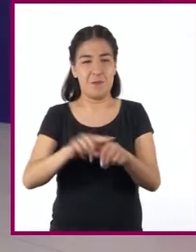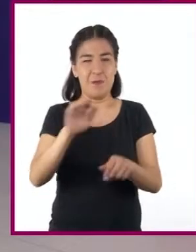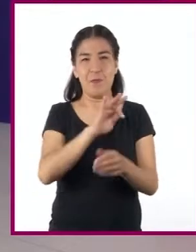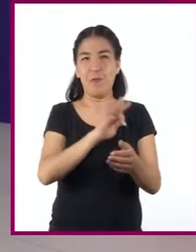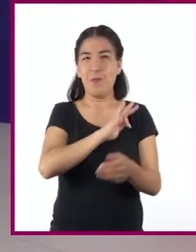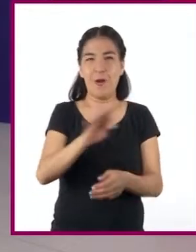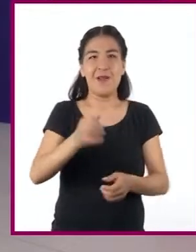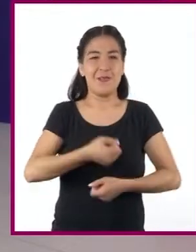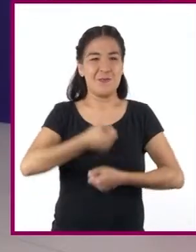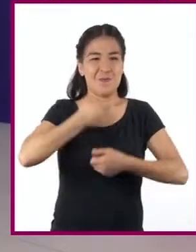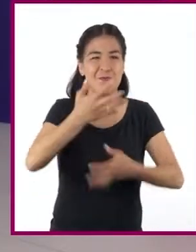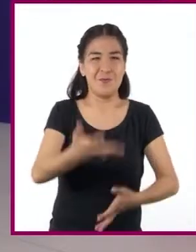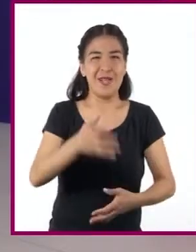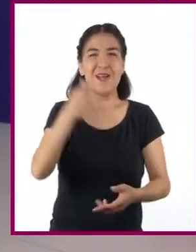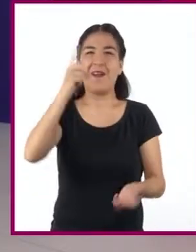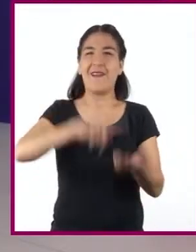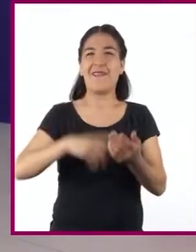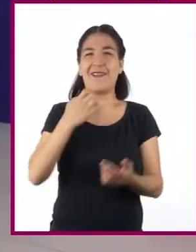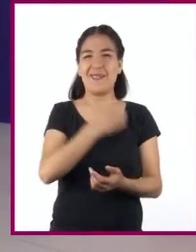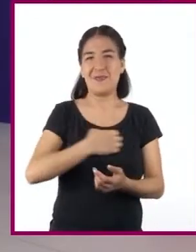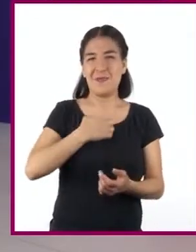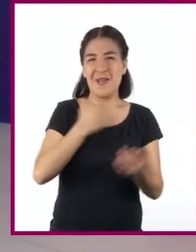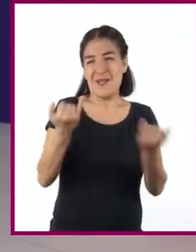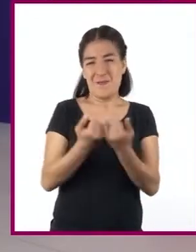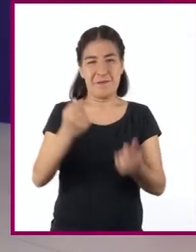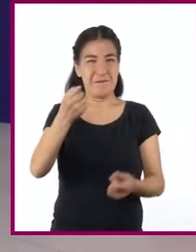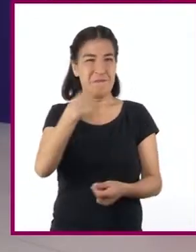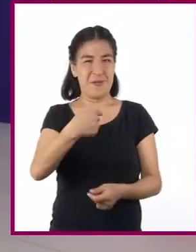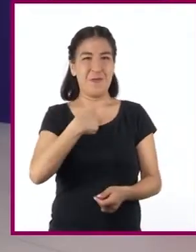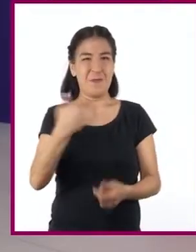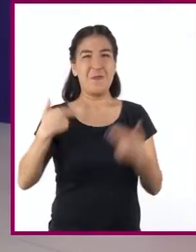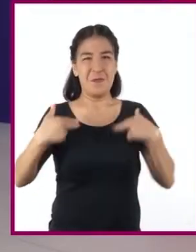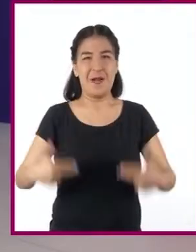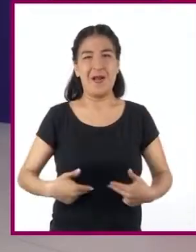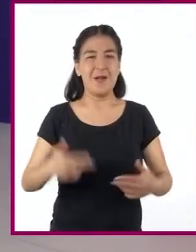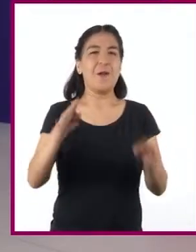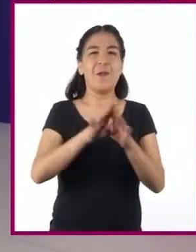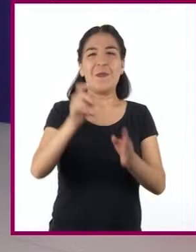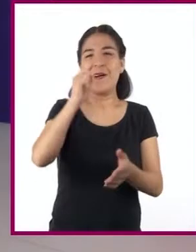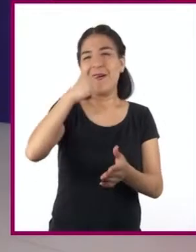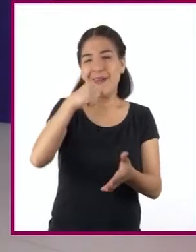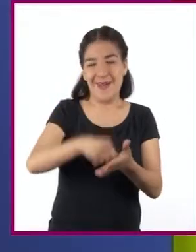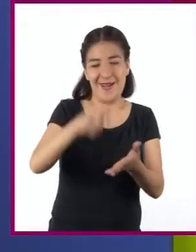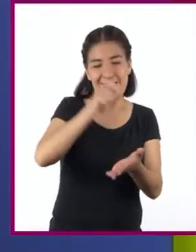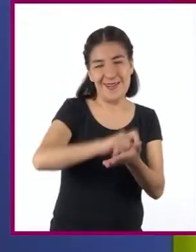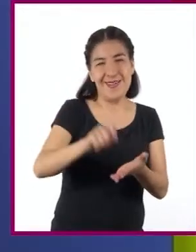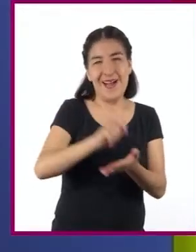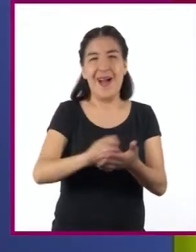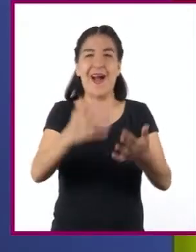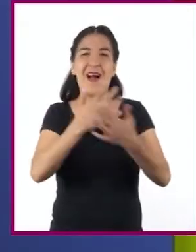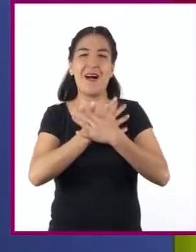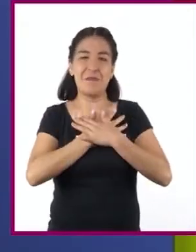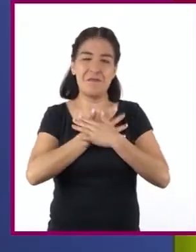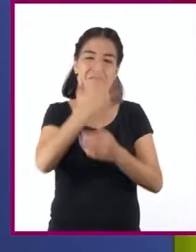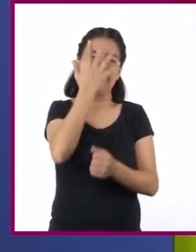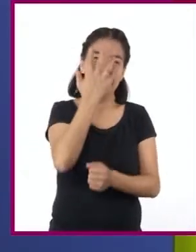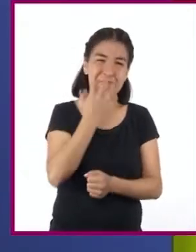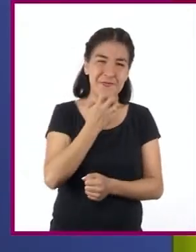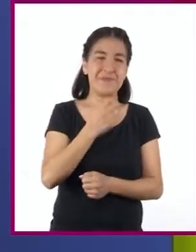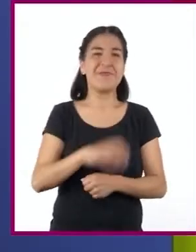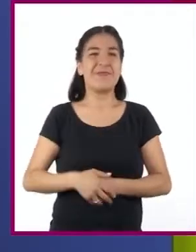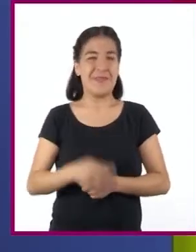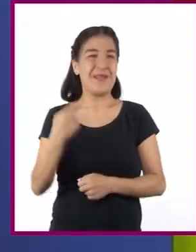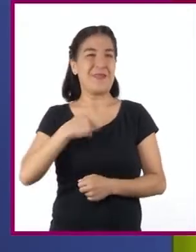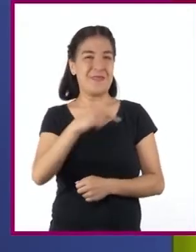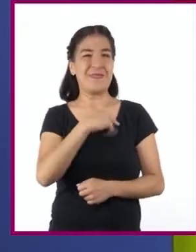como nosotros y escribieran cartas donde compartieran sus casos de amor y desamor? Nosotras sí,